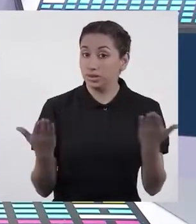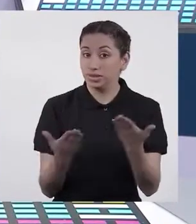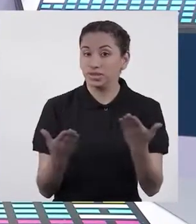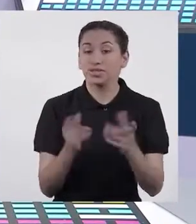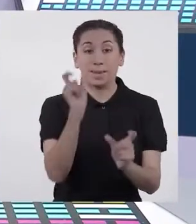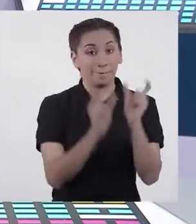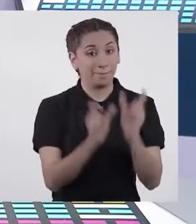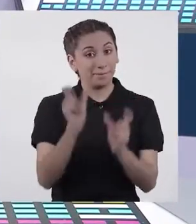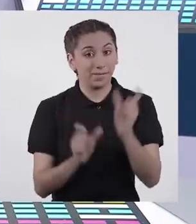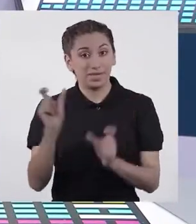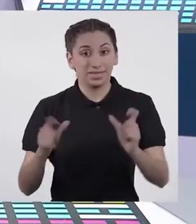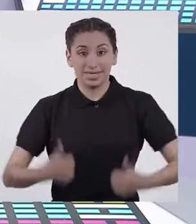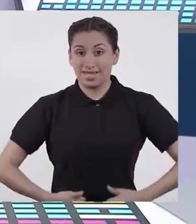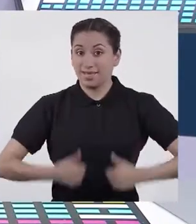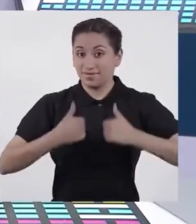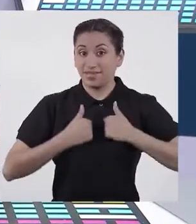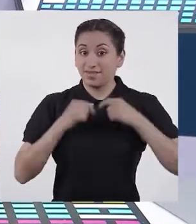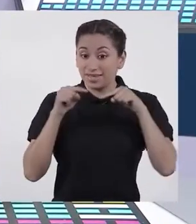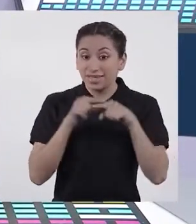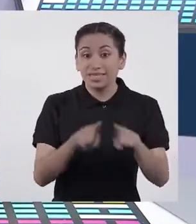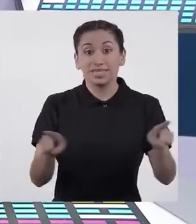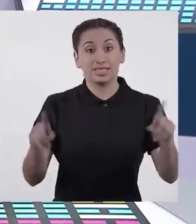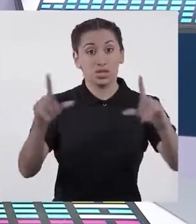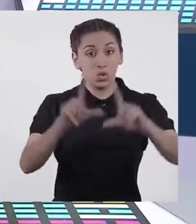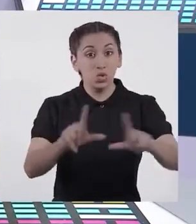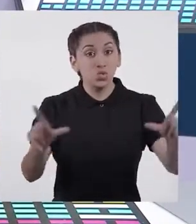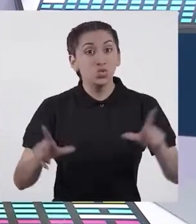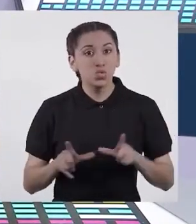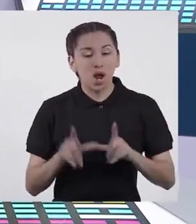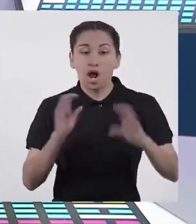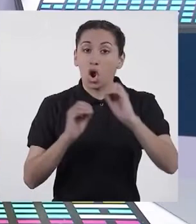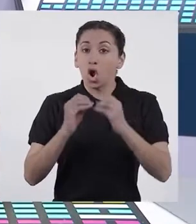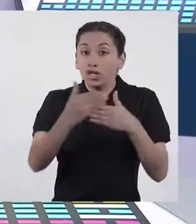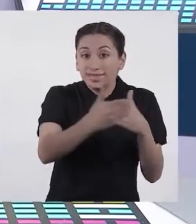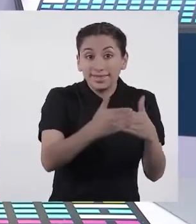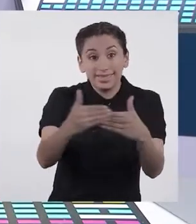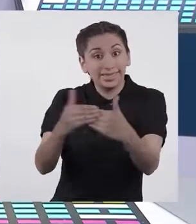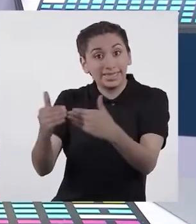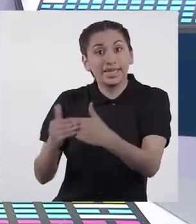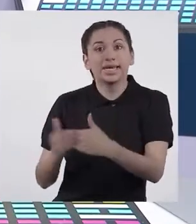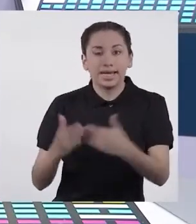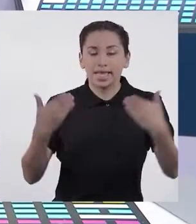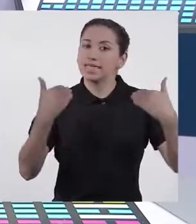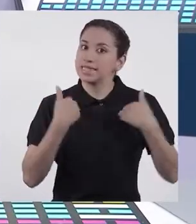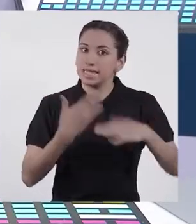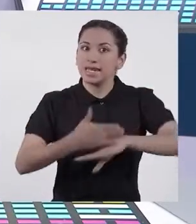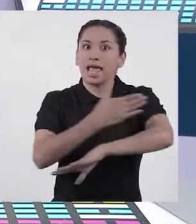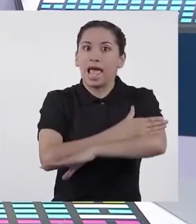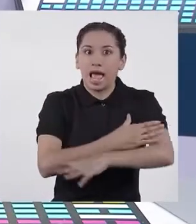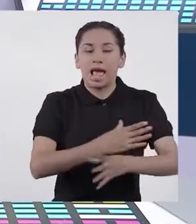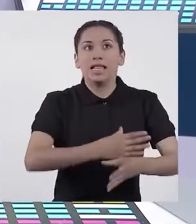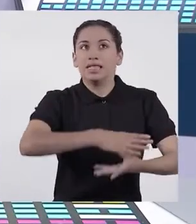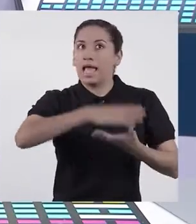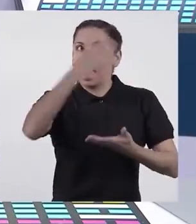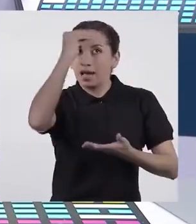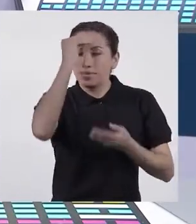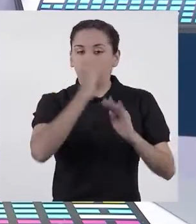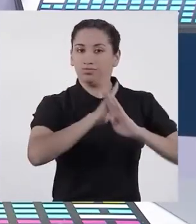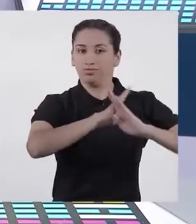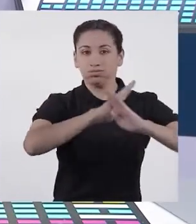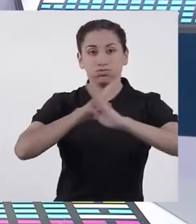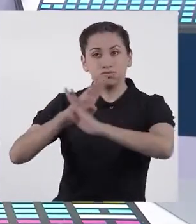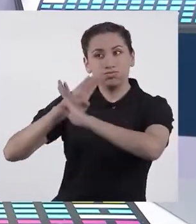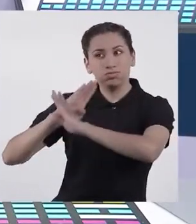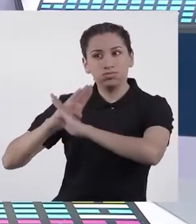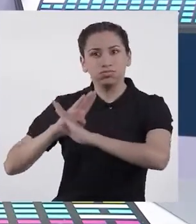tanto, las personas que viven en esas zonas o cerca deberían tomar las previsiones del caso